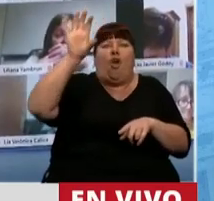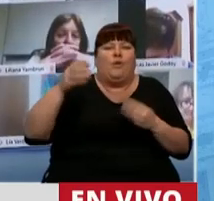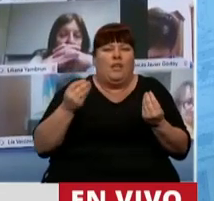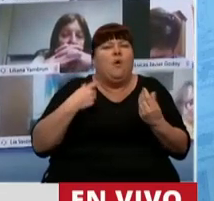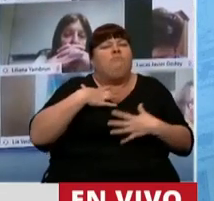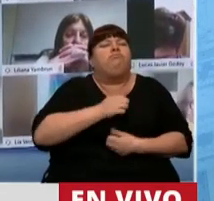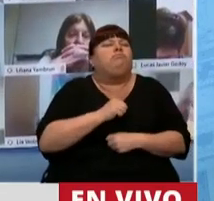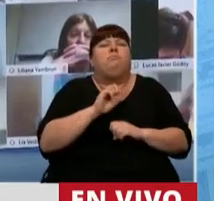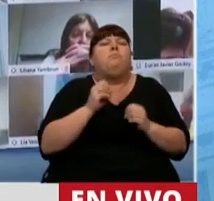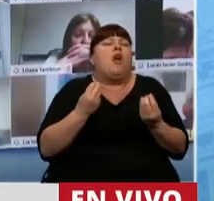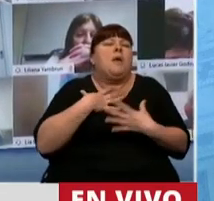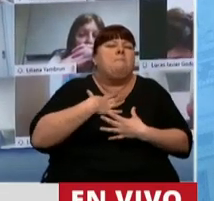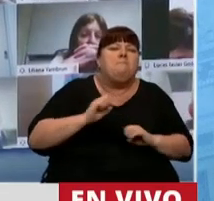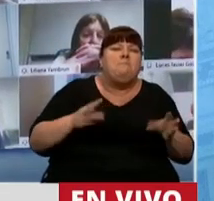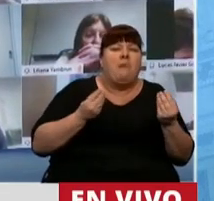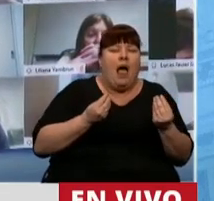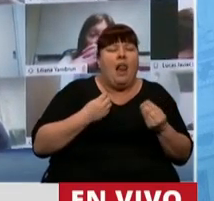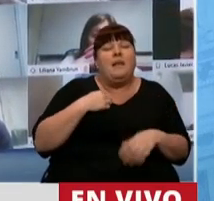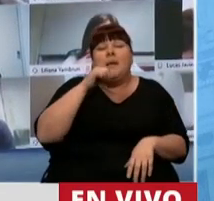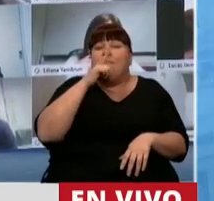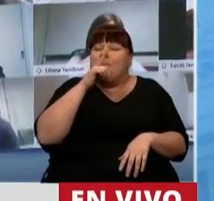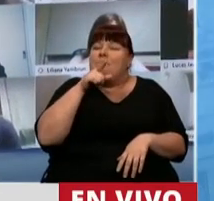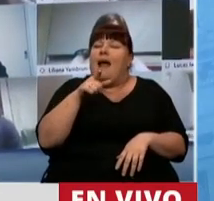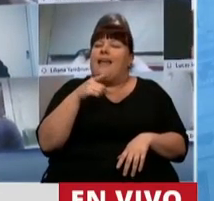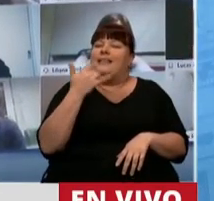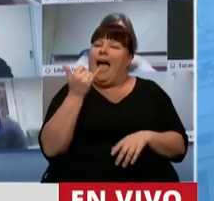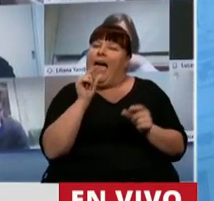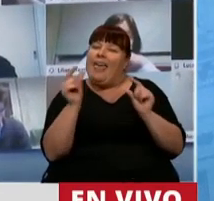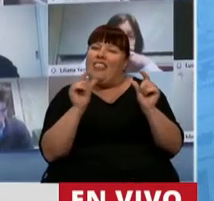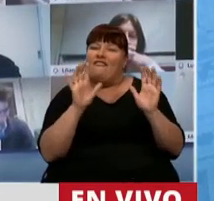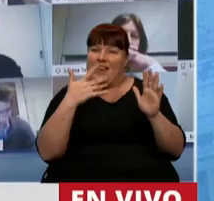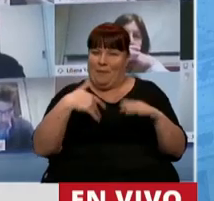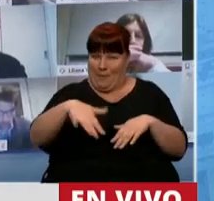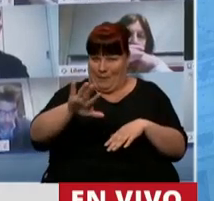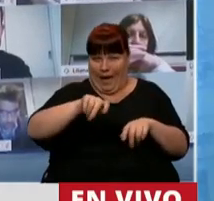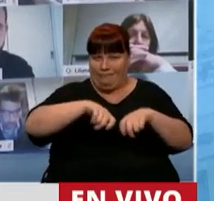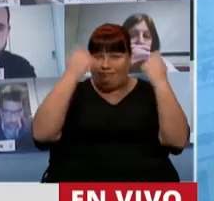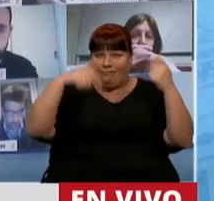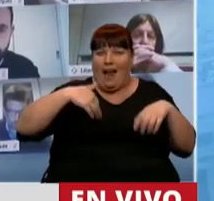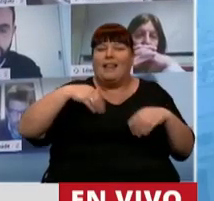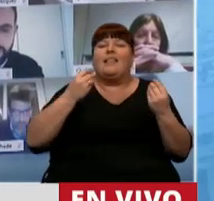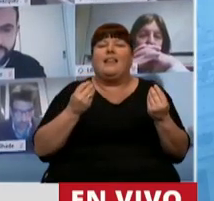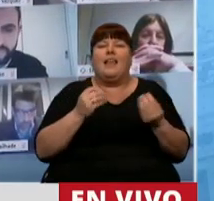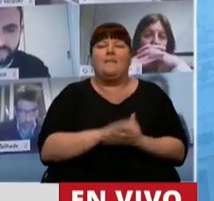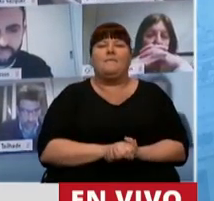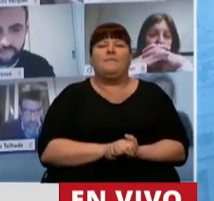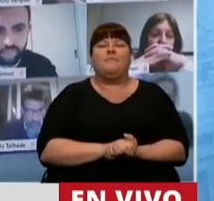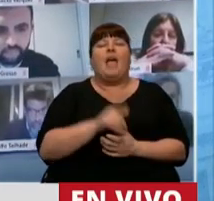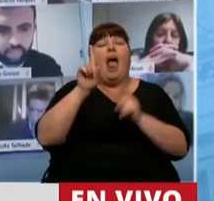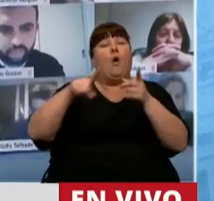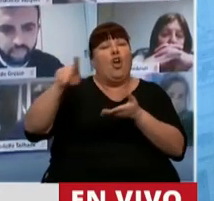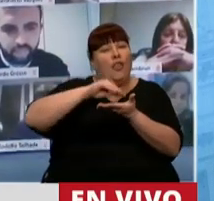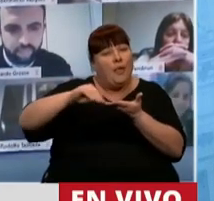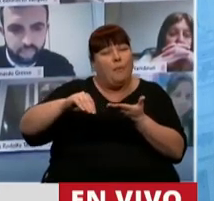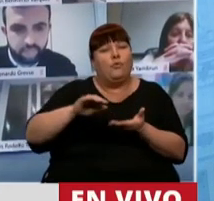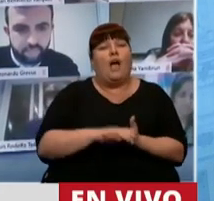qué me angustio, señor presidente? Porque me parece que hay una delgada línea que se está por romper en la Argentina y hay legisladores